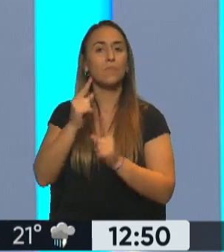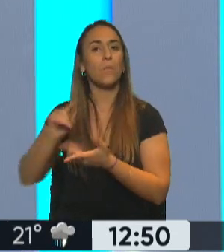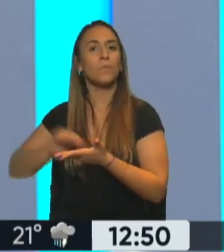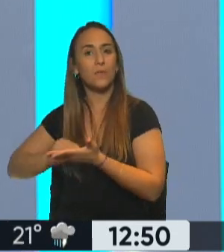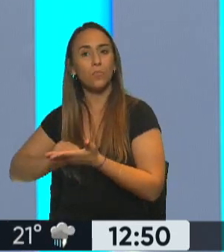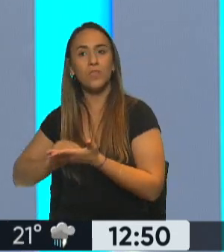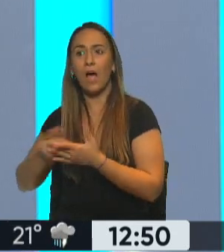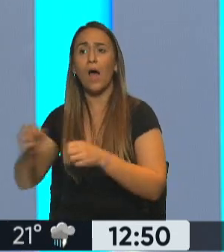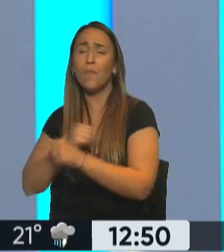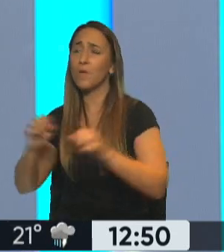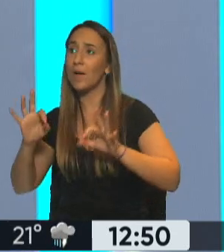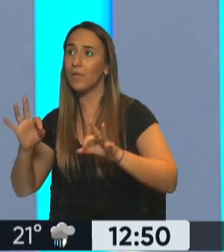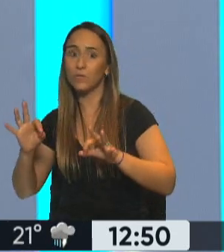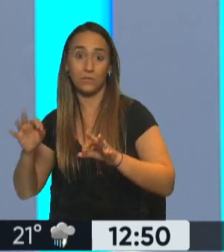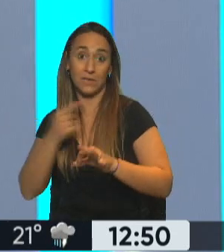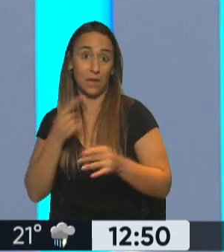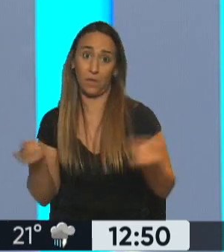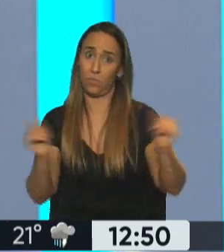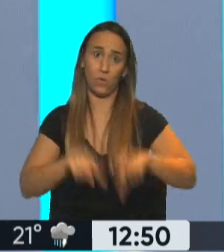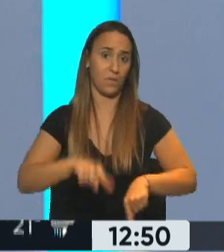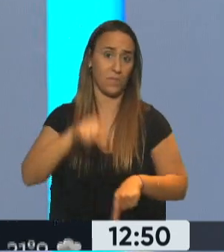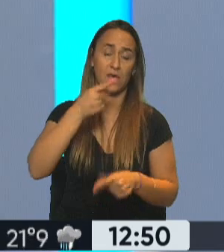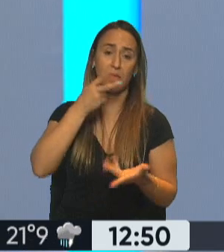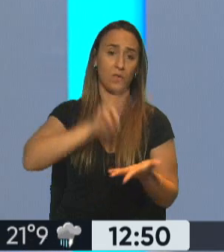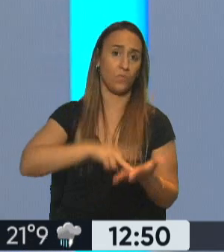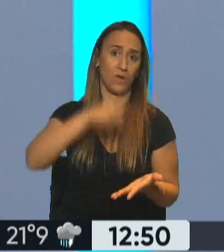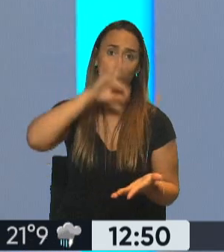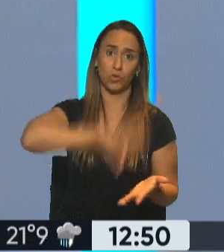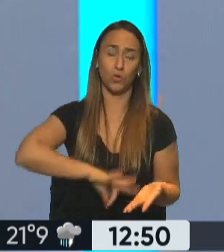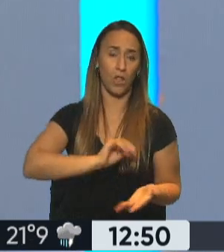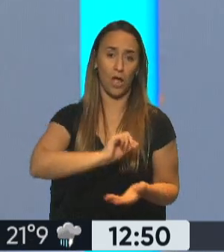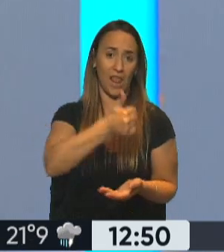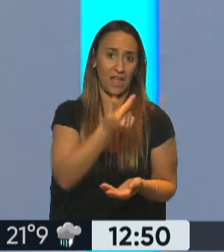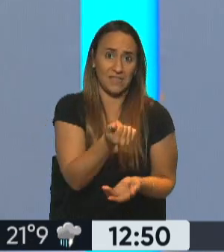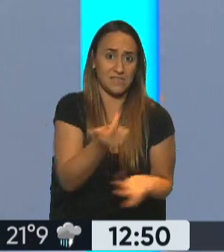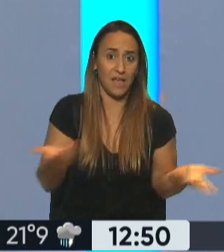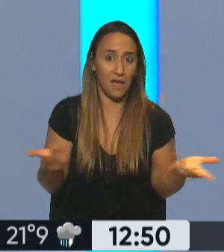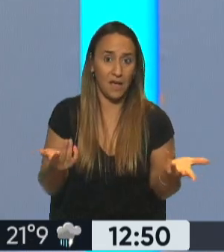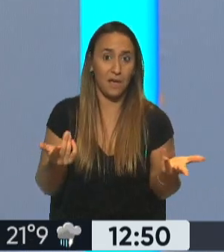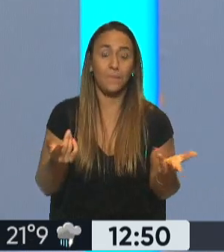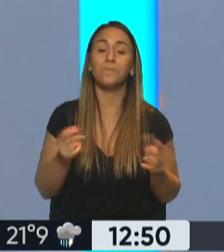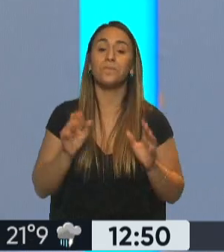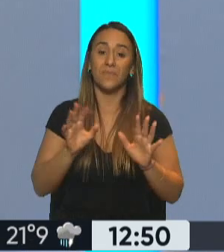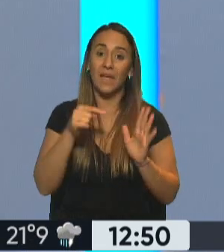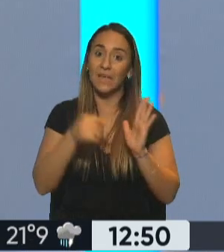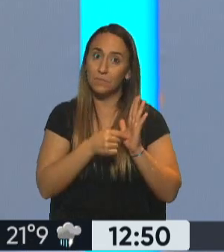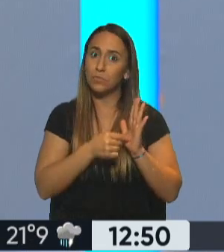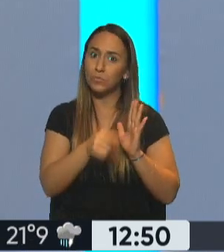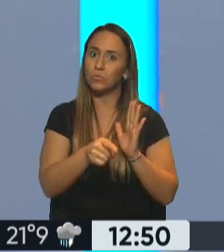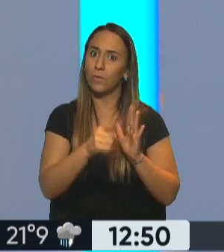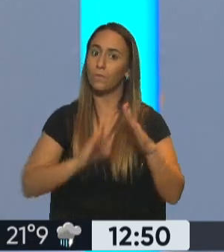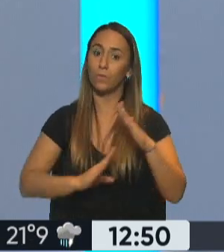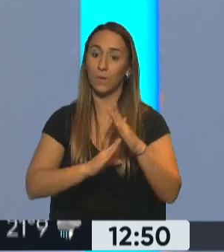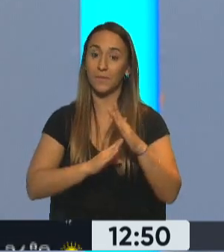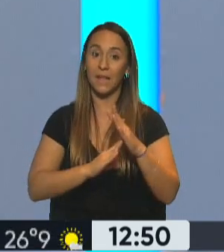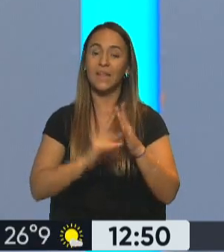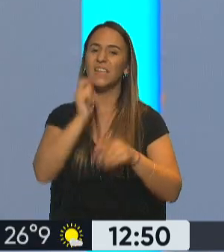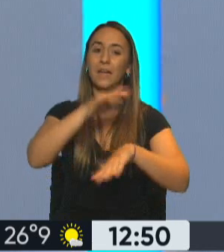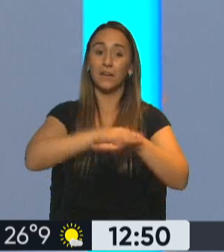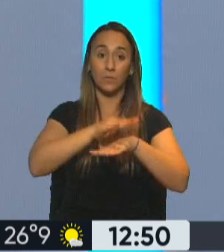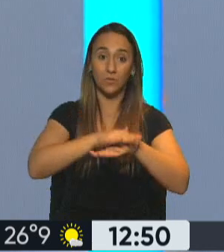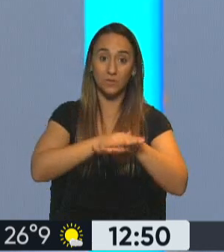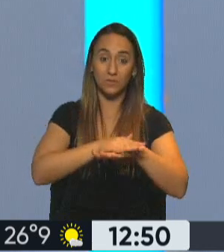volver a instalar ganancias para los trabajadores en la República Argentina. Ese es un tema también fundamental para ¿quién? Para las